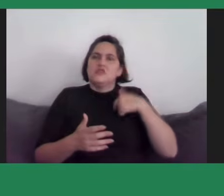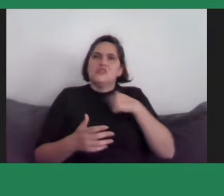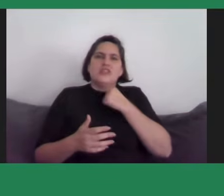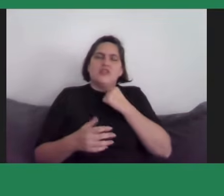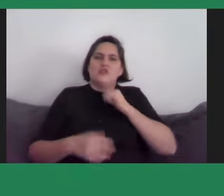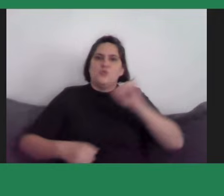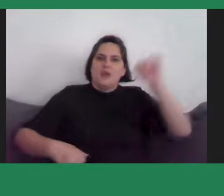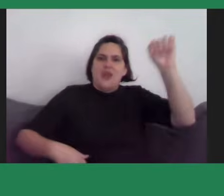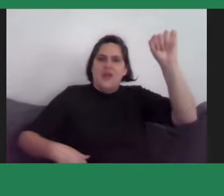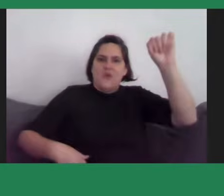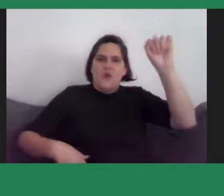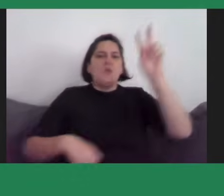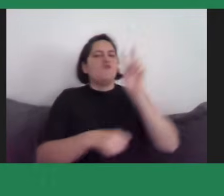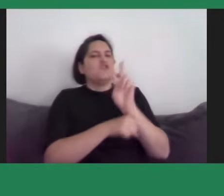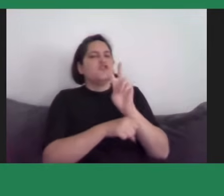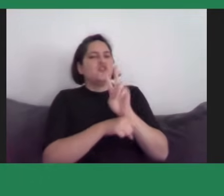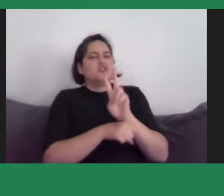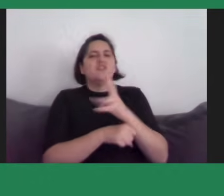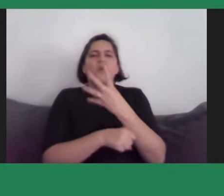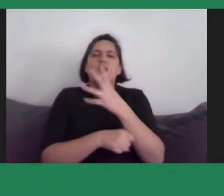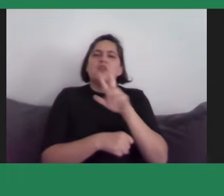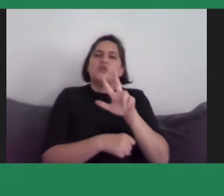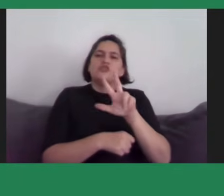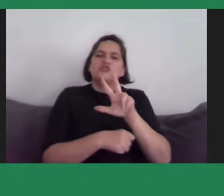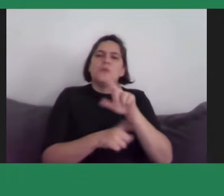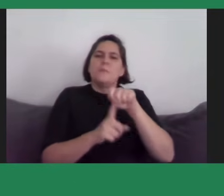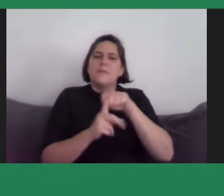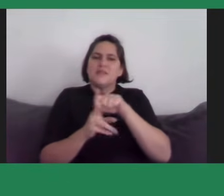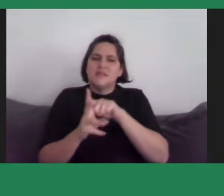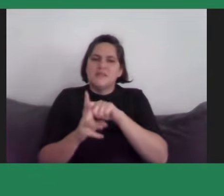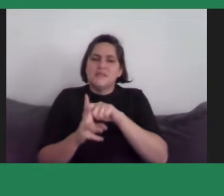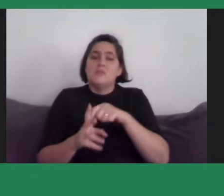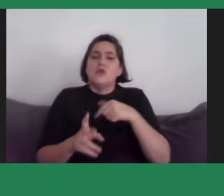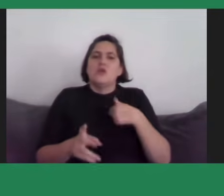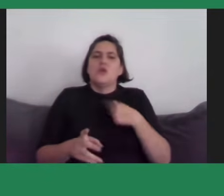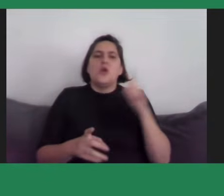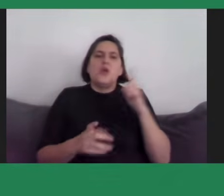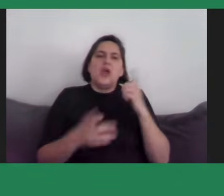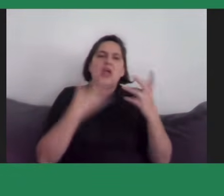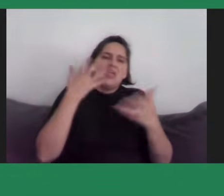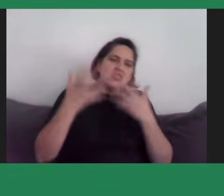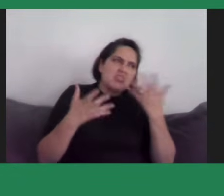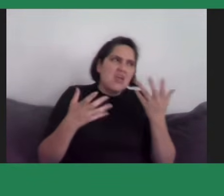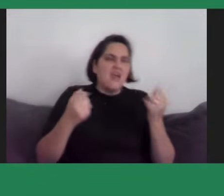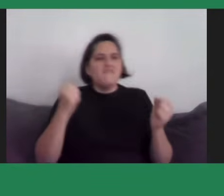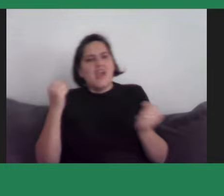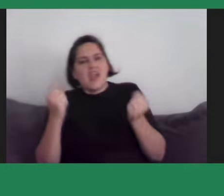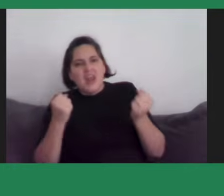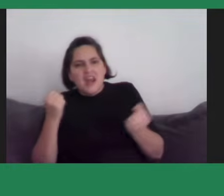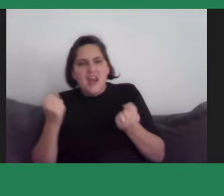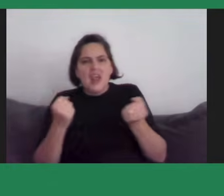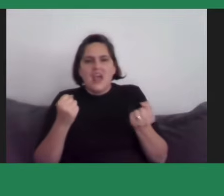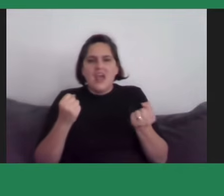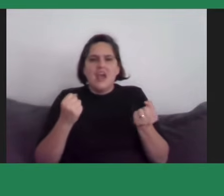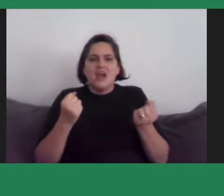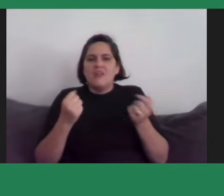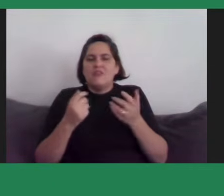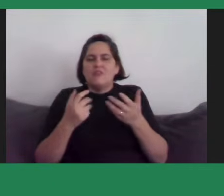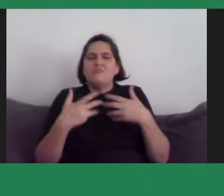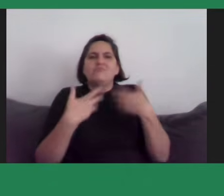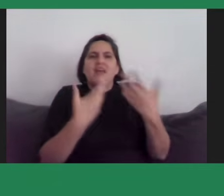no canta, baila ni actúa para los padres, para la familia, para los amigos, hacia los 60 meses de